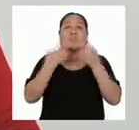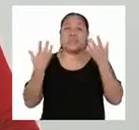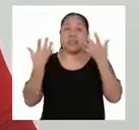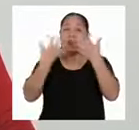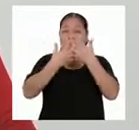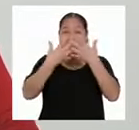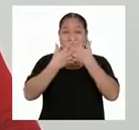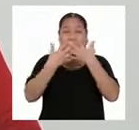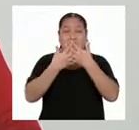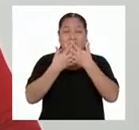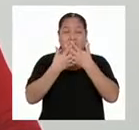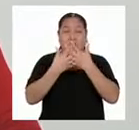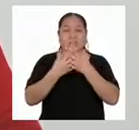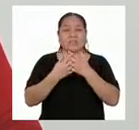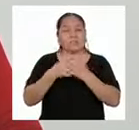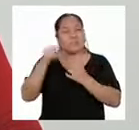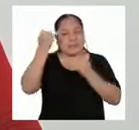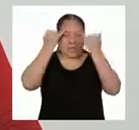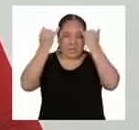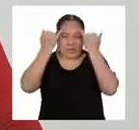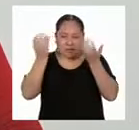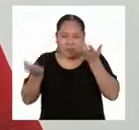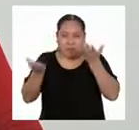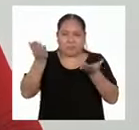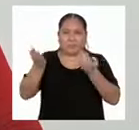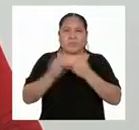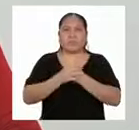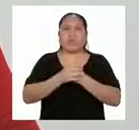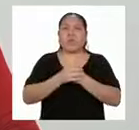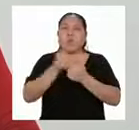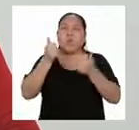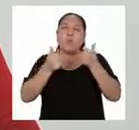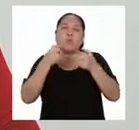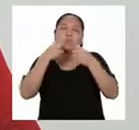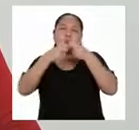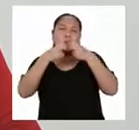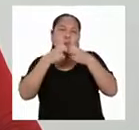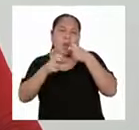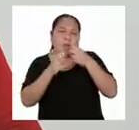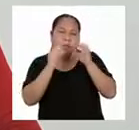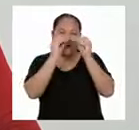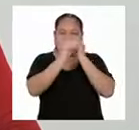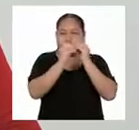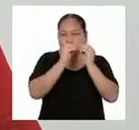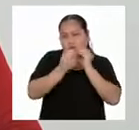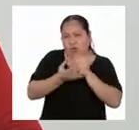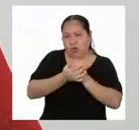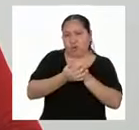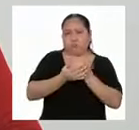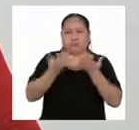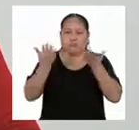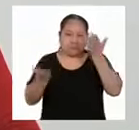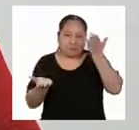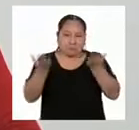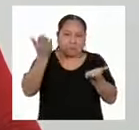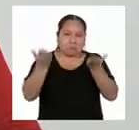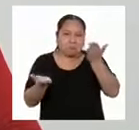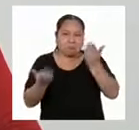relaciones lógicas entre las ideas. Causalidad, problema-solución,